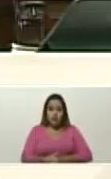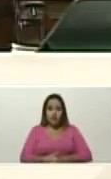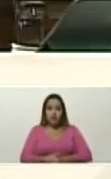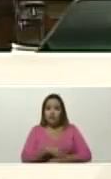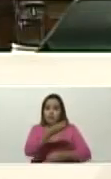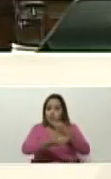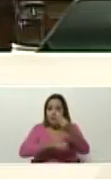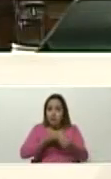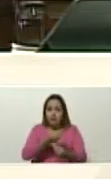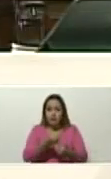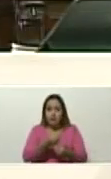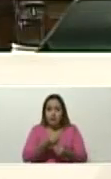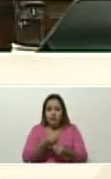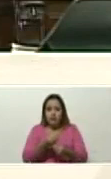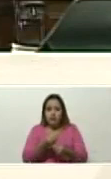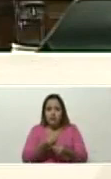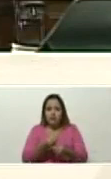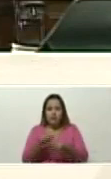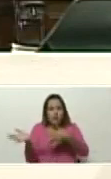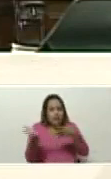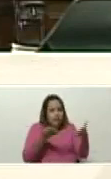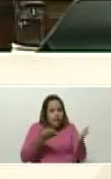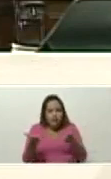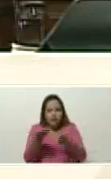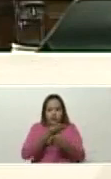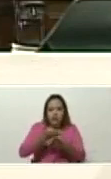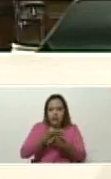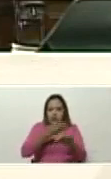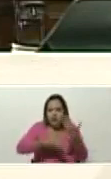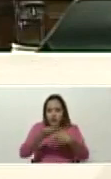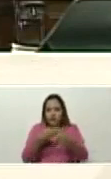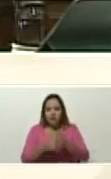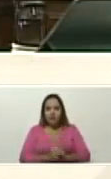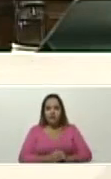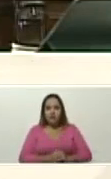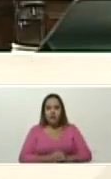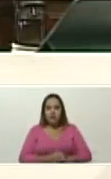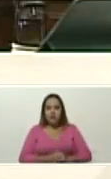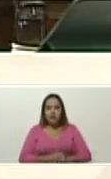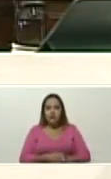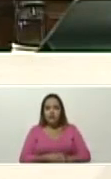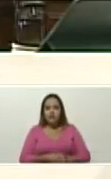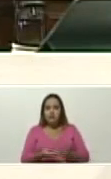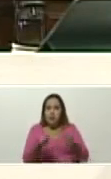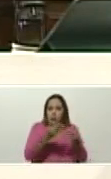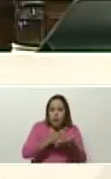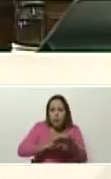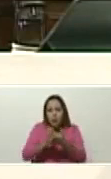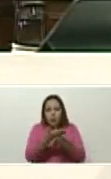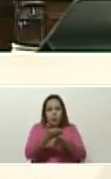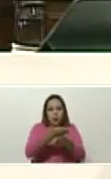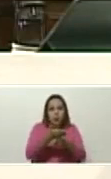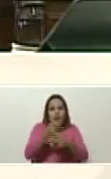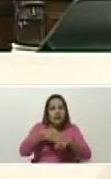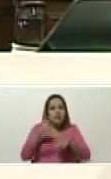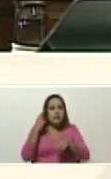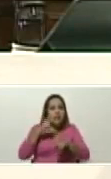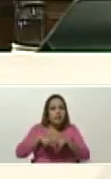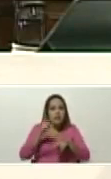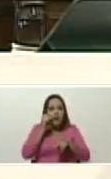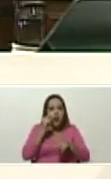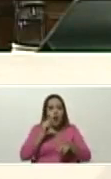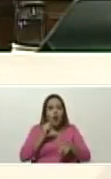construir el clima de armonía, de convivencia, para construir el clima que necesitan los niños, las niñas y los jóvenes para levantarse